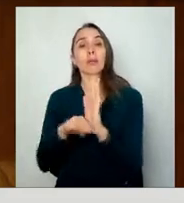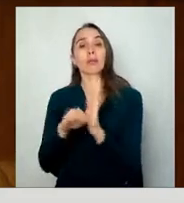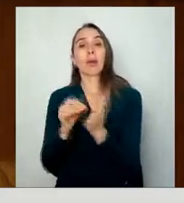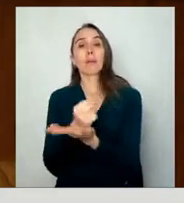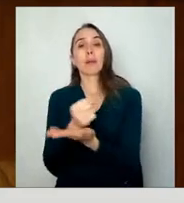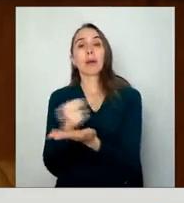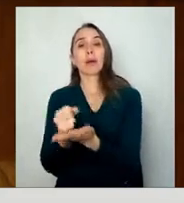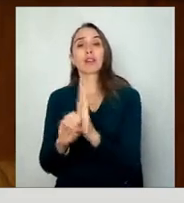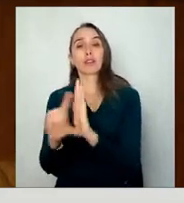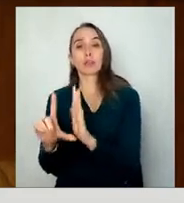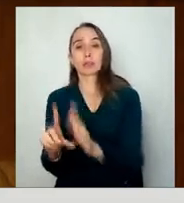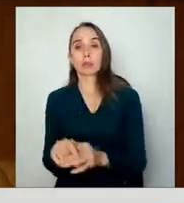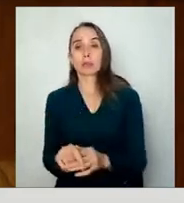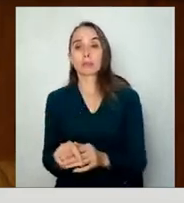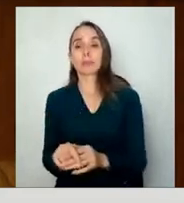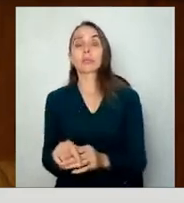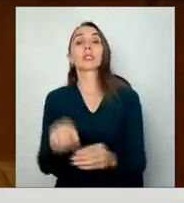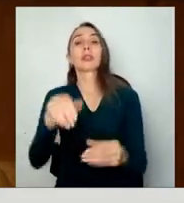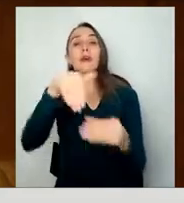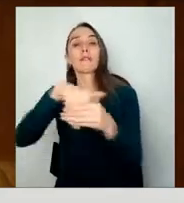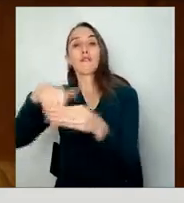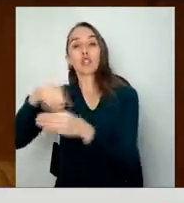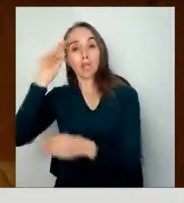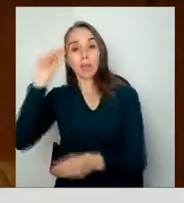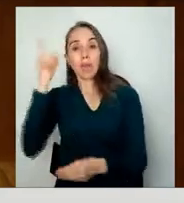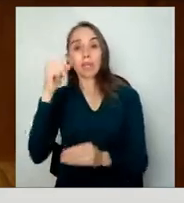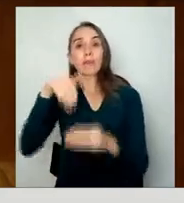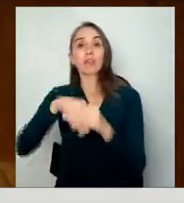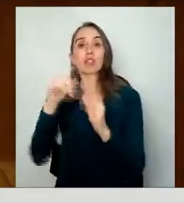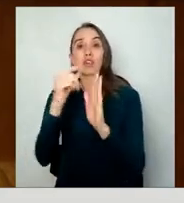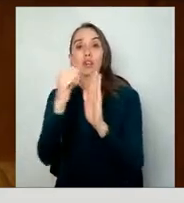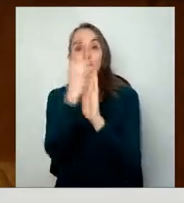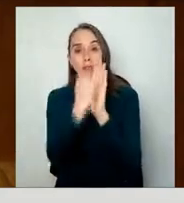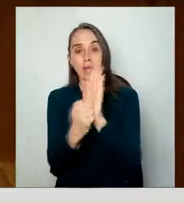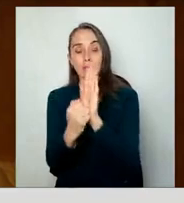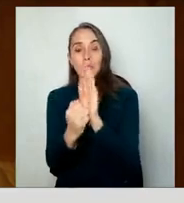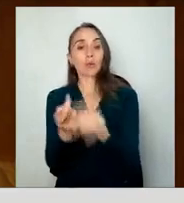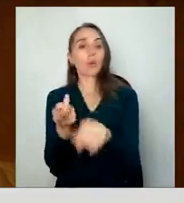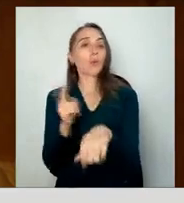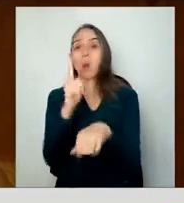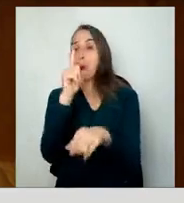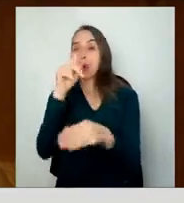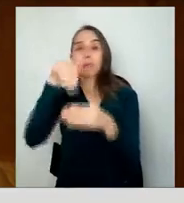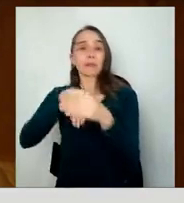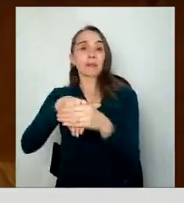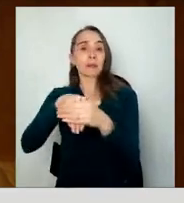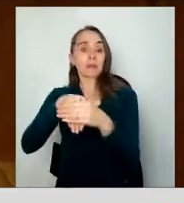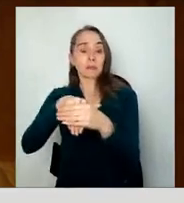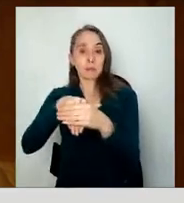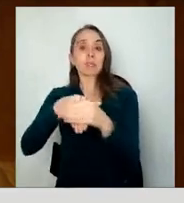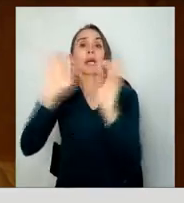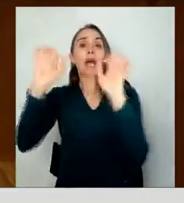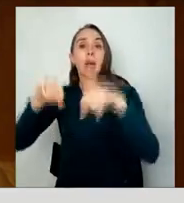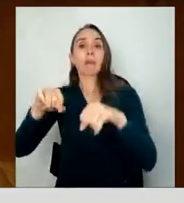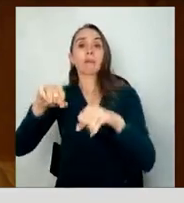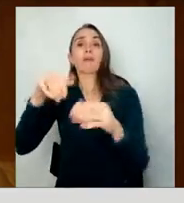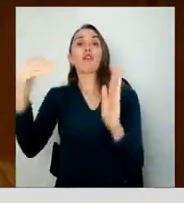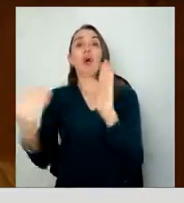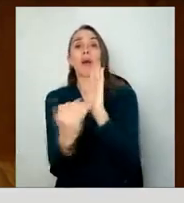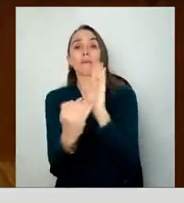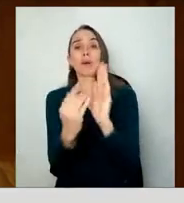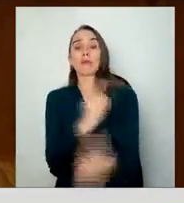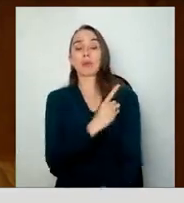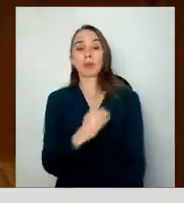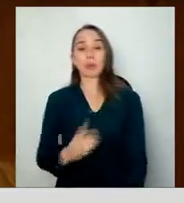sometido a votación en general y particular a la vez es aprobado con los votos a favor de los diputados